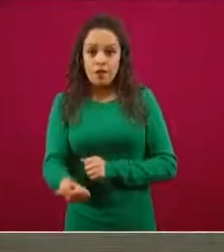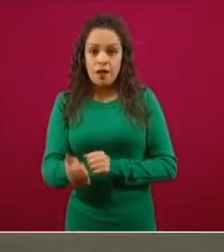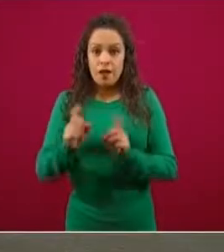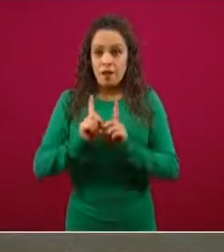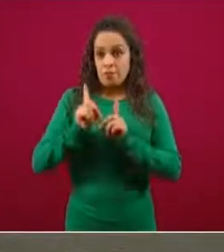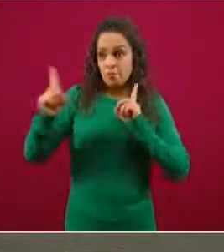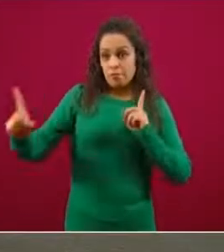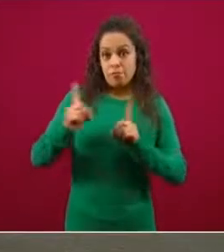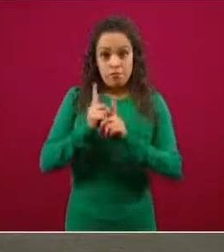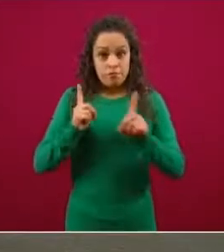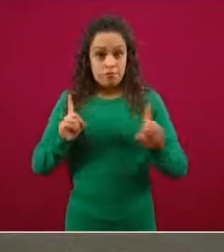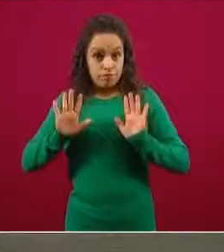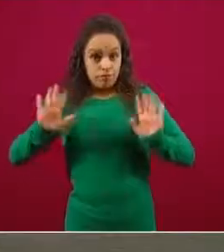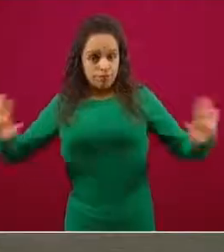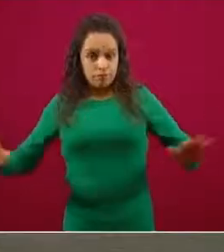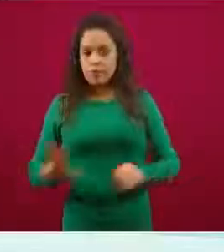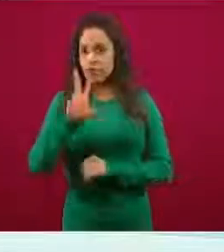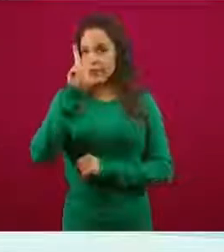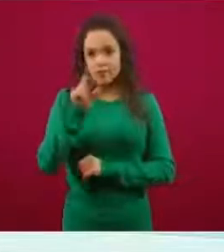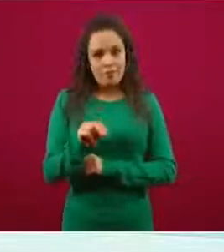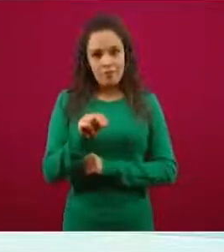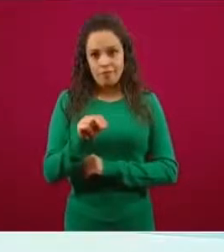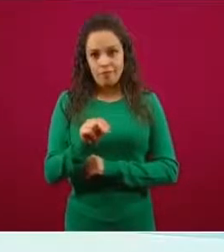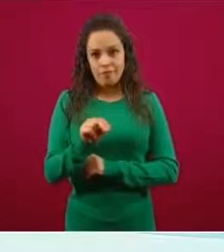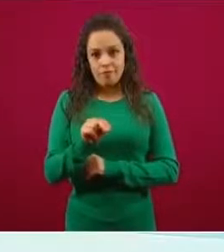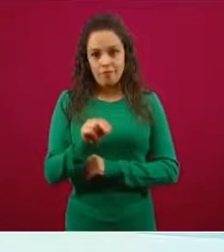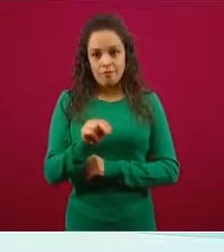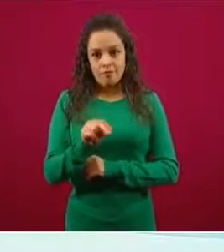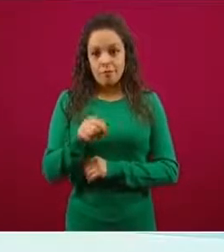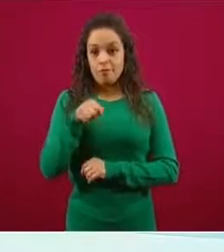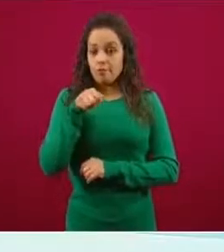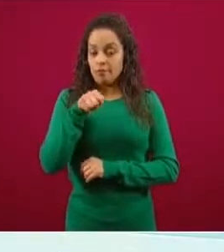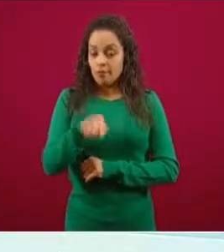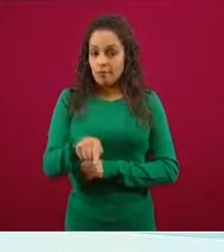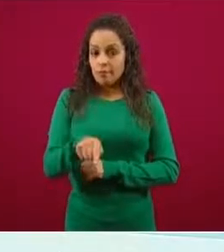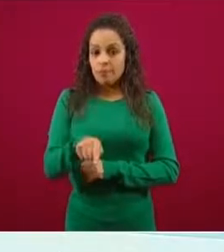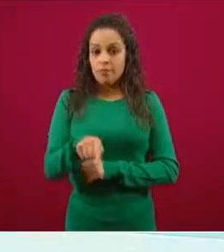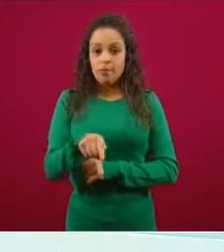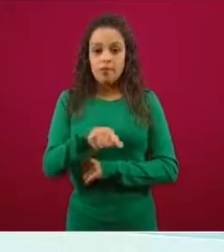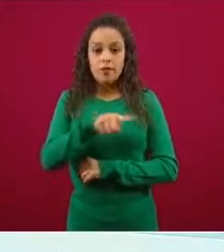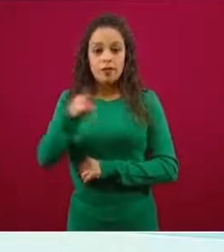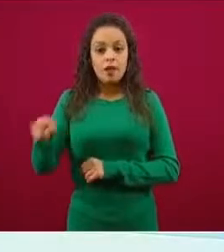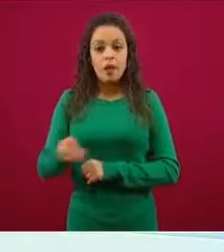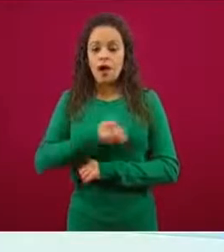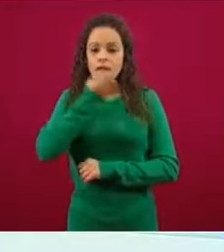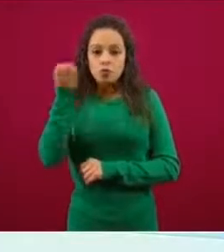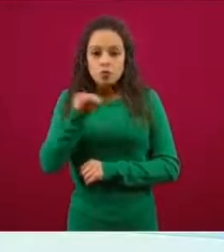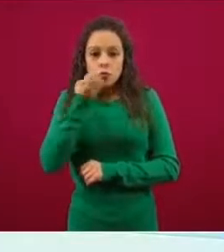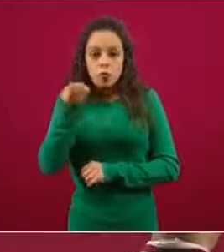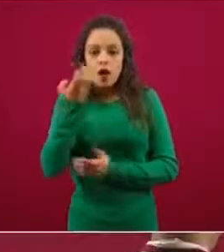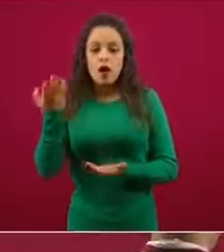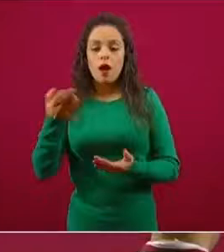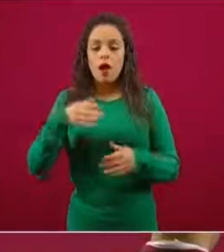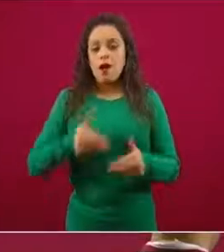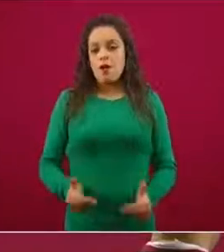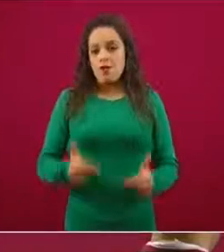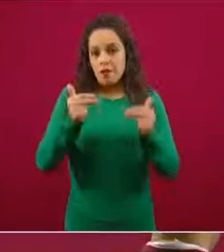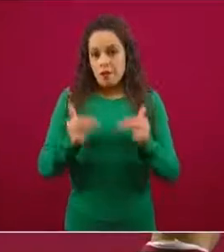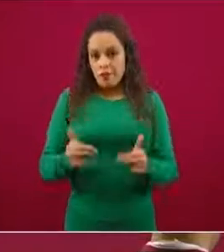La interrupción temporal de los trabajos no esenciales, la interrupción de las actividades escolares y